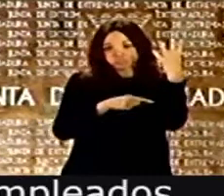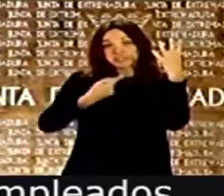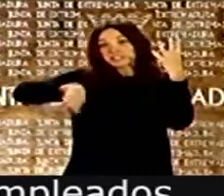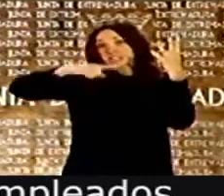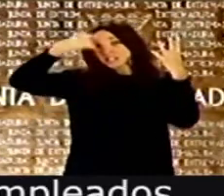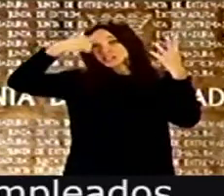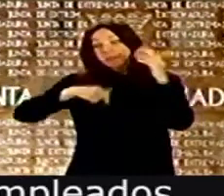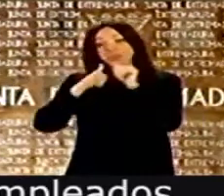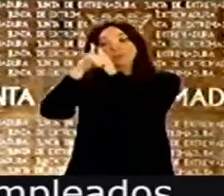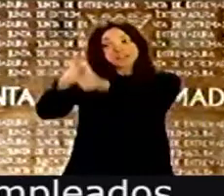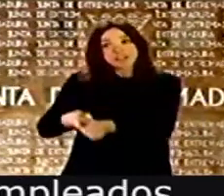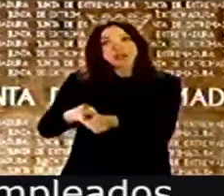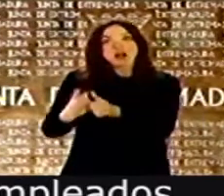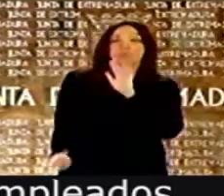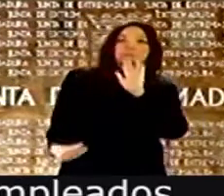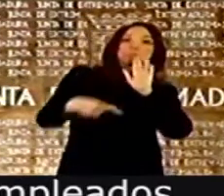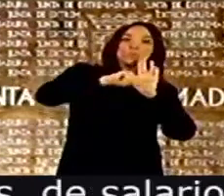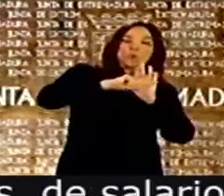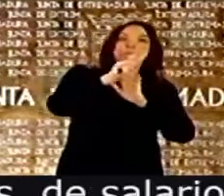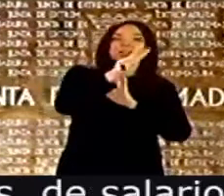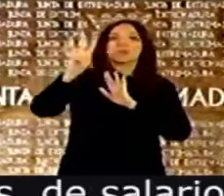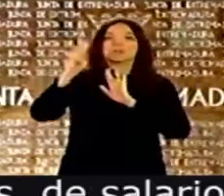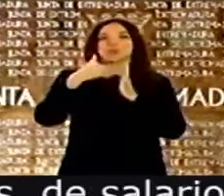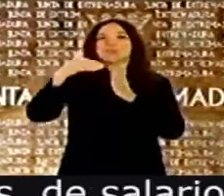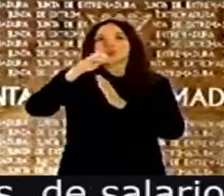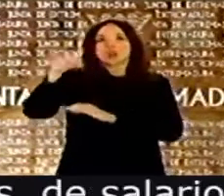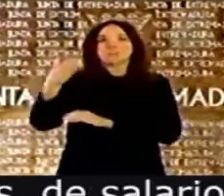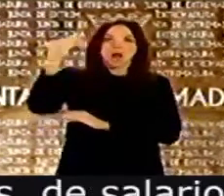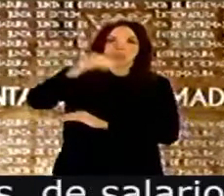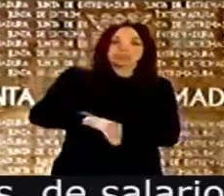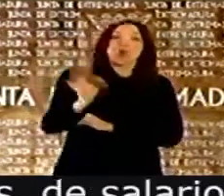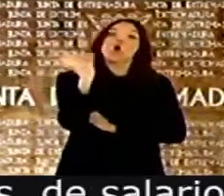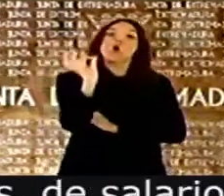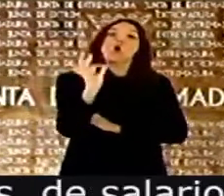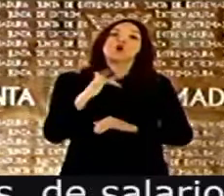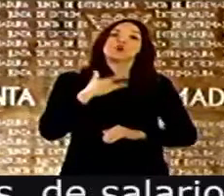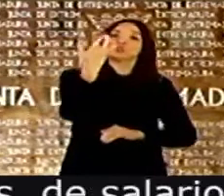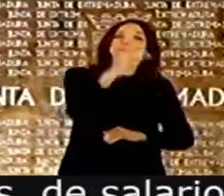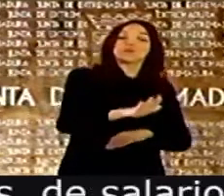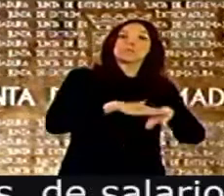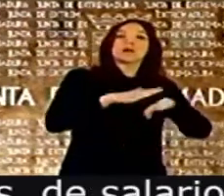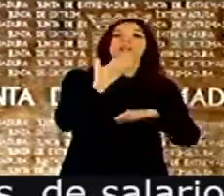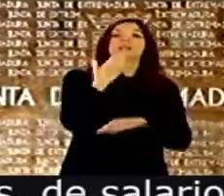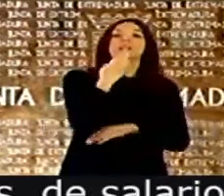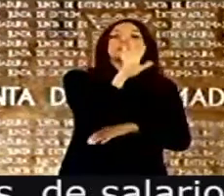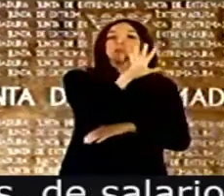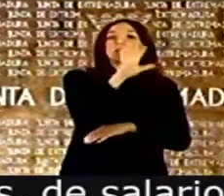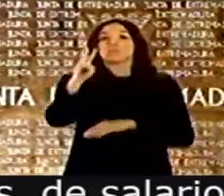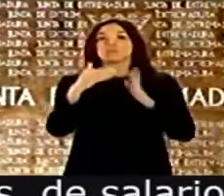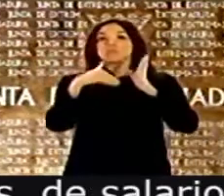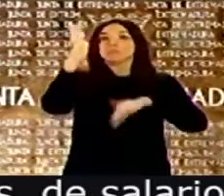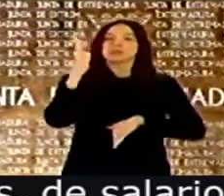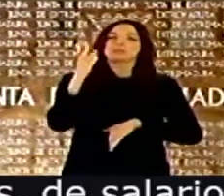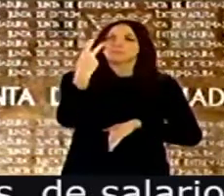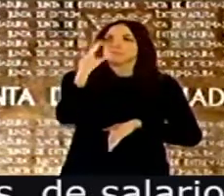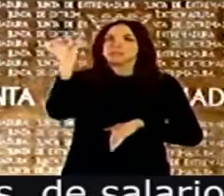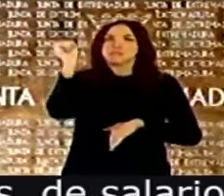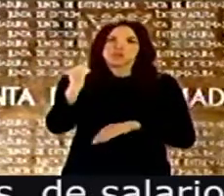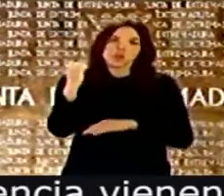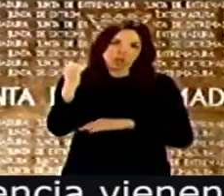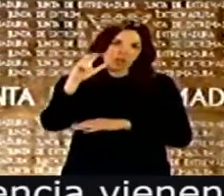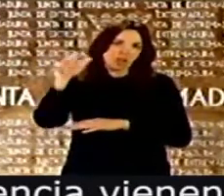por la dependencia vendrían 24 millones de euros más a Extremadura o solo por el subsidio para los mayores de 52 años vendrían 20 millones de euros más para Extremadura. Con lo cual, si